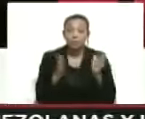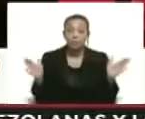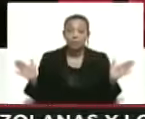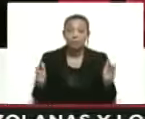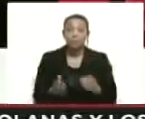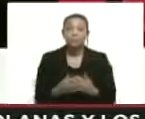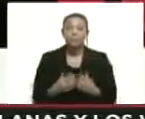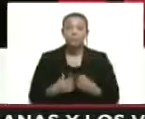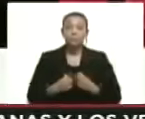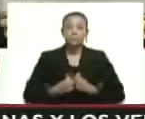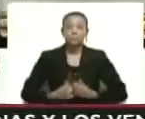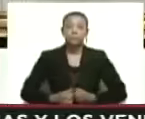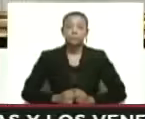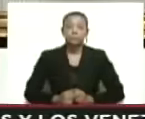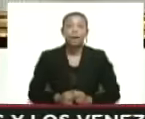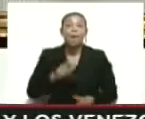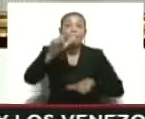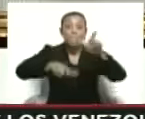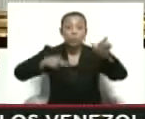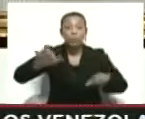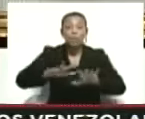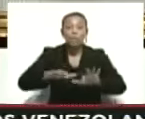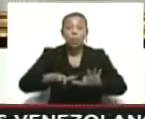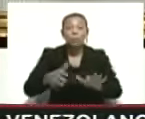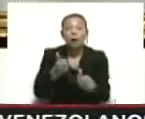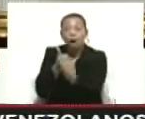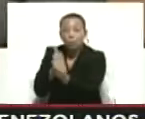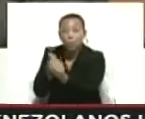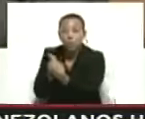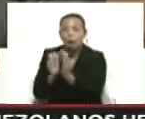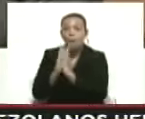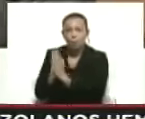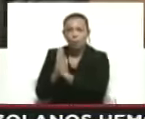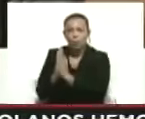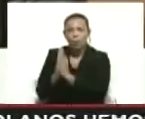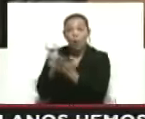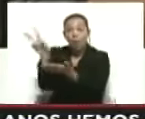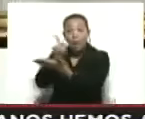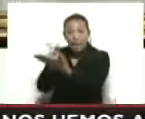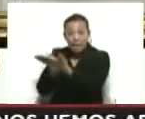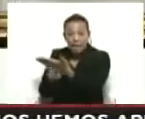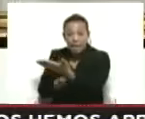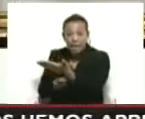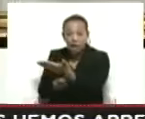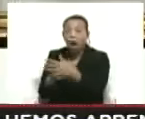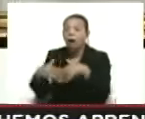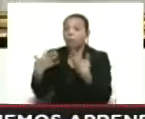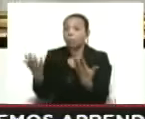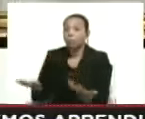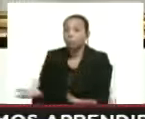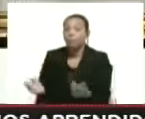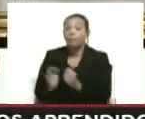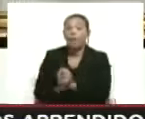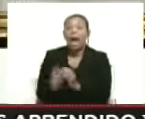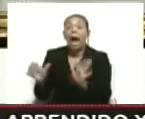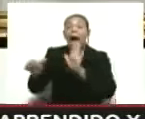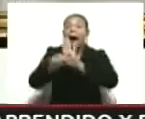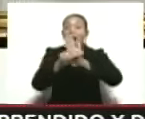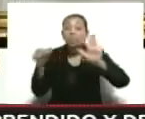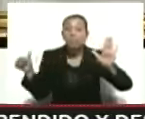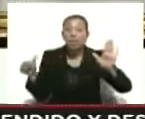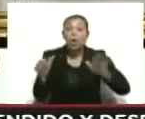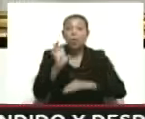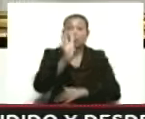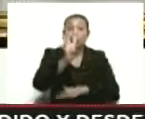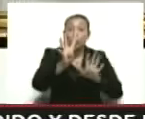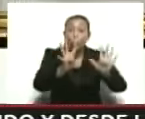2024-2025. Ciudadano secretario accidental, por favor, sírvase dar lectura al artículo